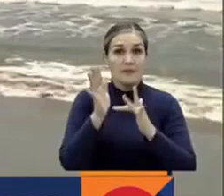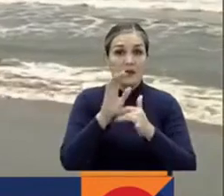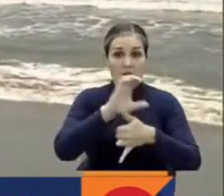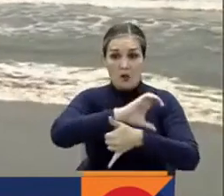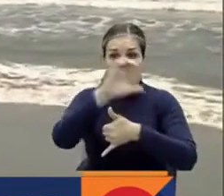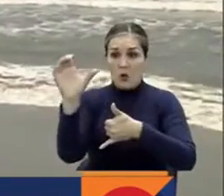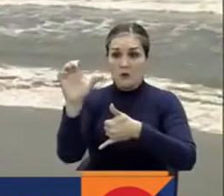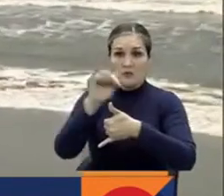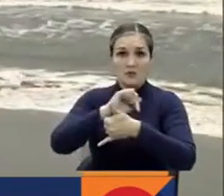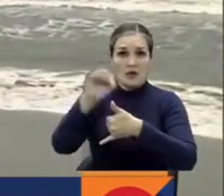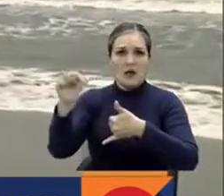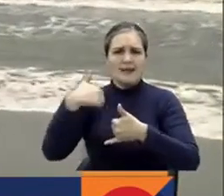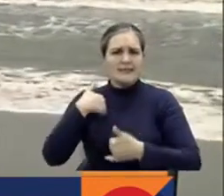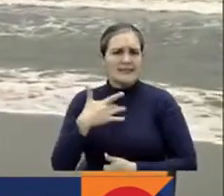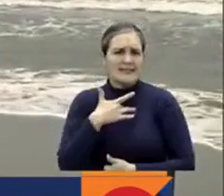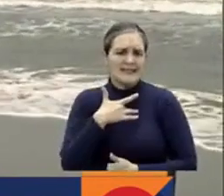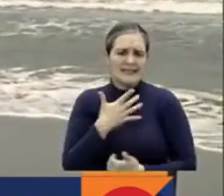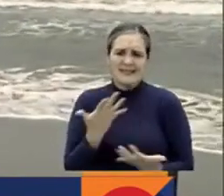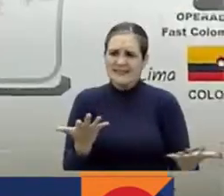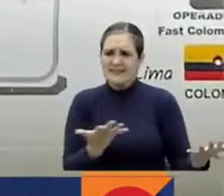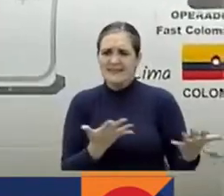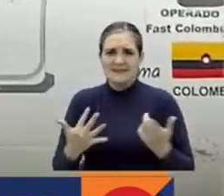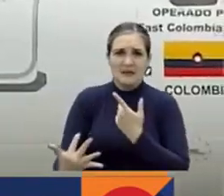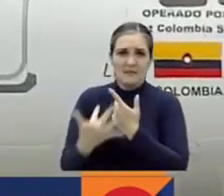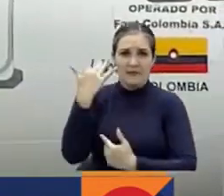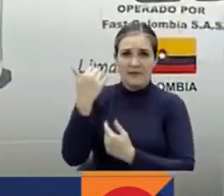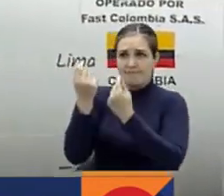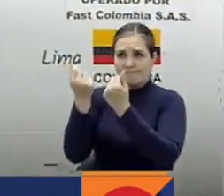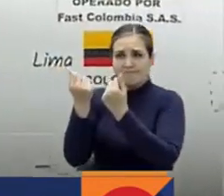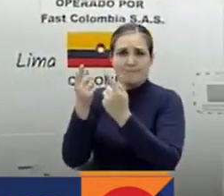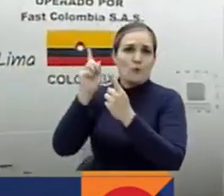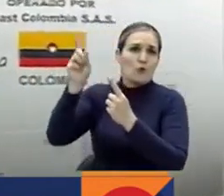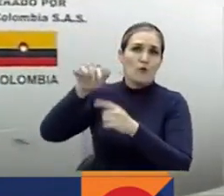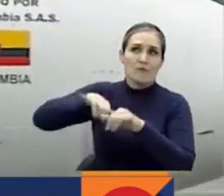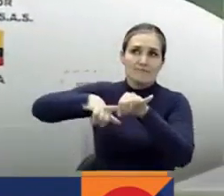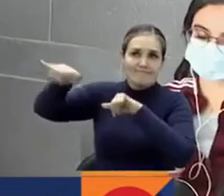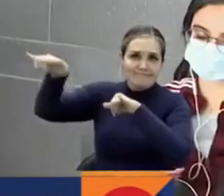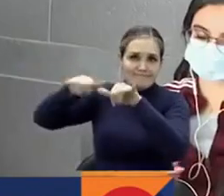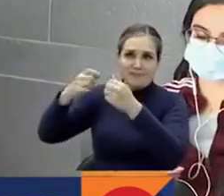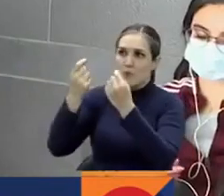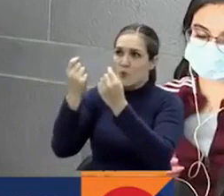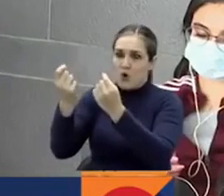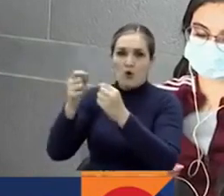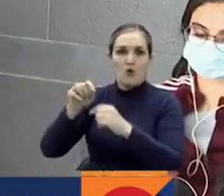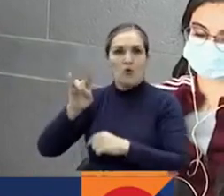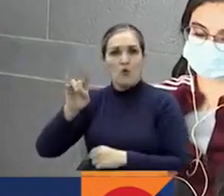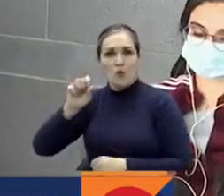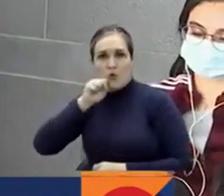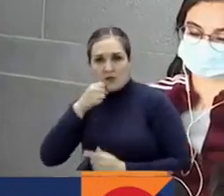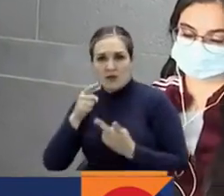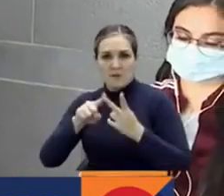costa Caribe han sentido los estragos de las crisis en las aerolíneas Viva Air y Ultra Air. Son más de